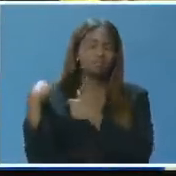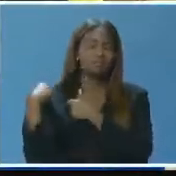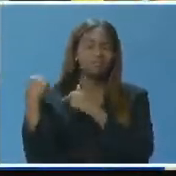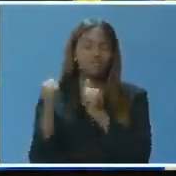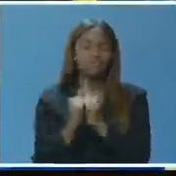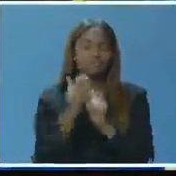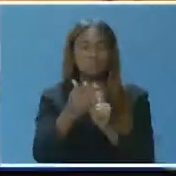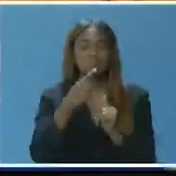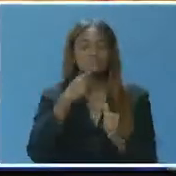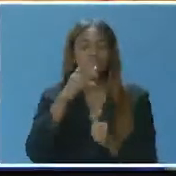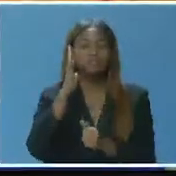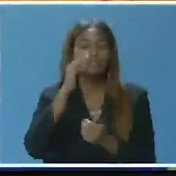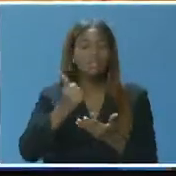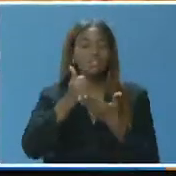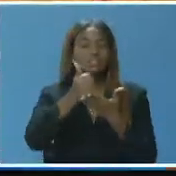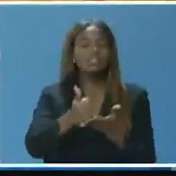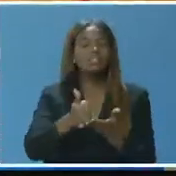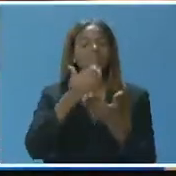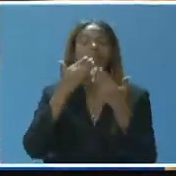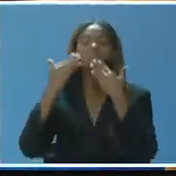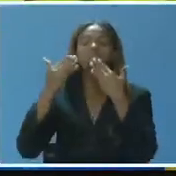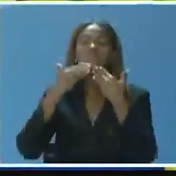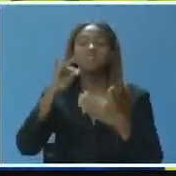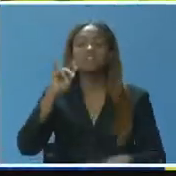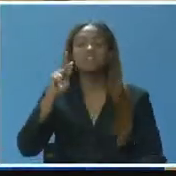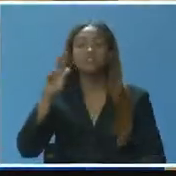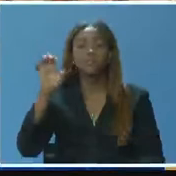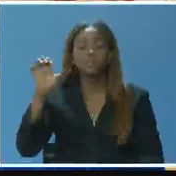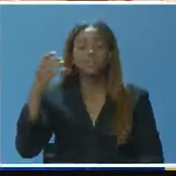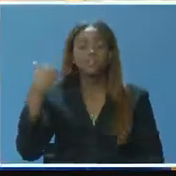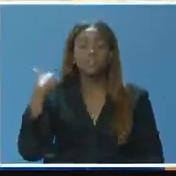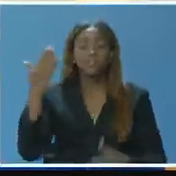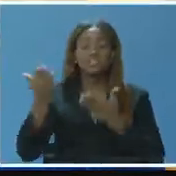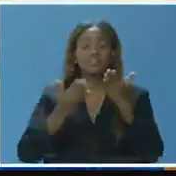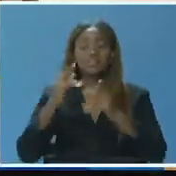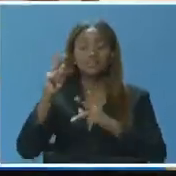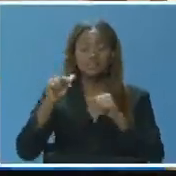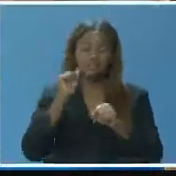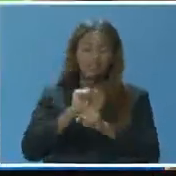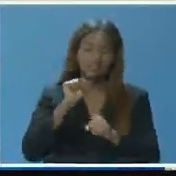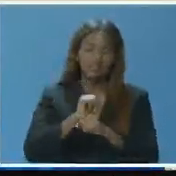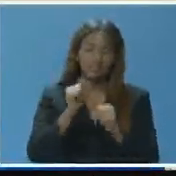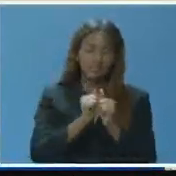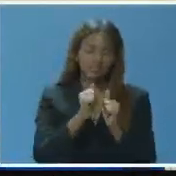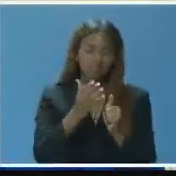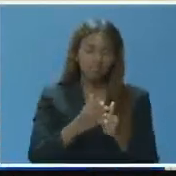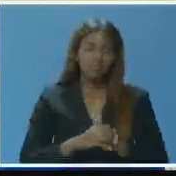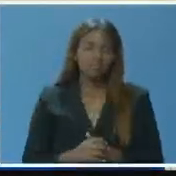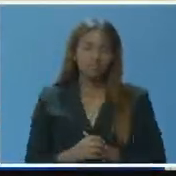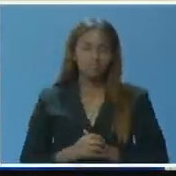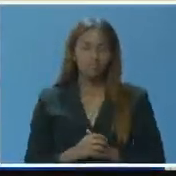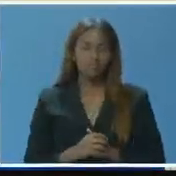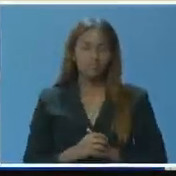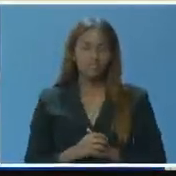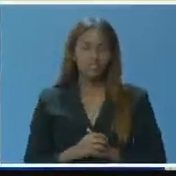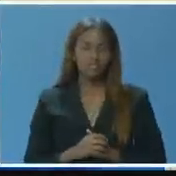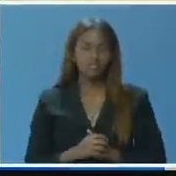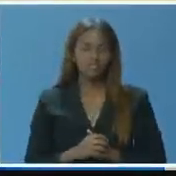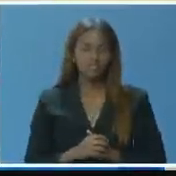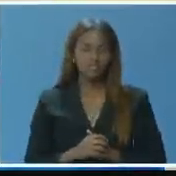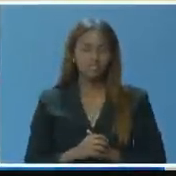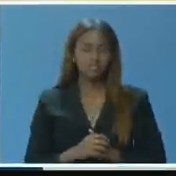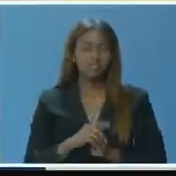gremios beneficiados agradecieron al Inespre por disponer de sus servicios a los trabajadores de la prensa. Definitivamente el hombre del